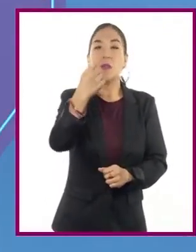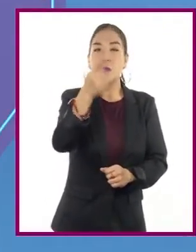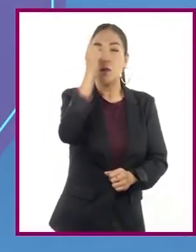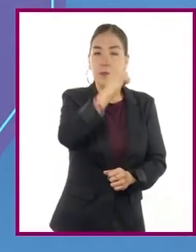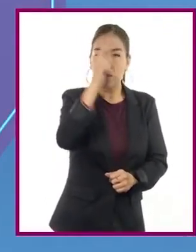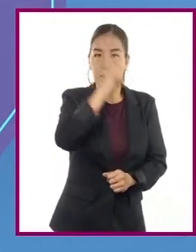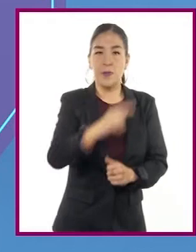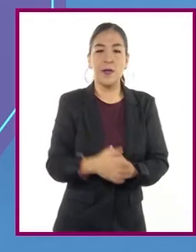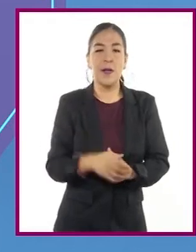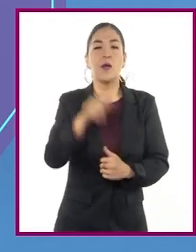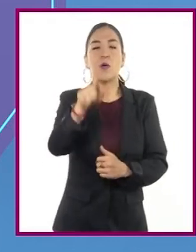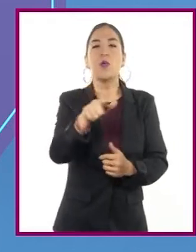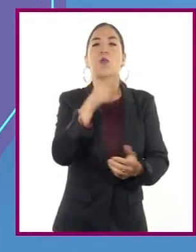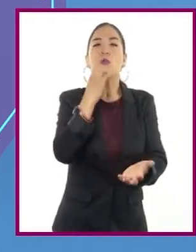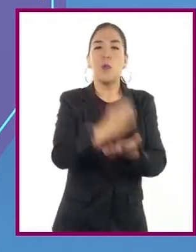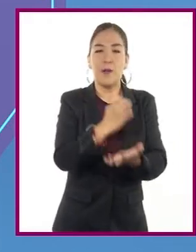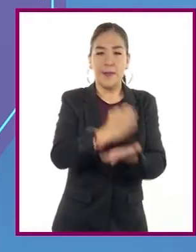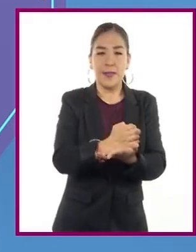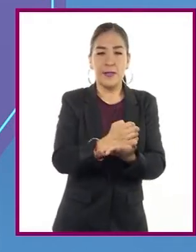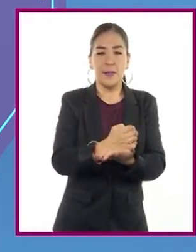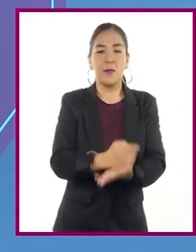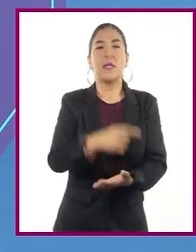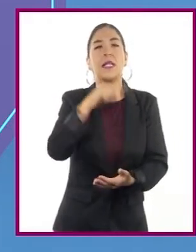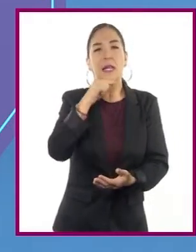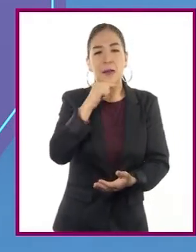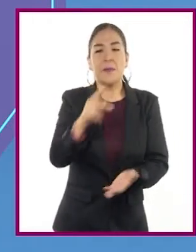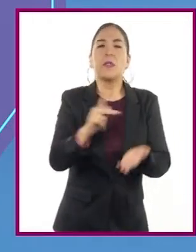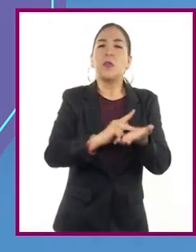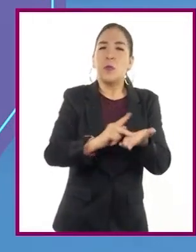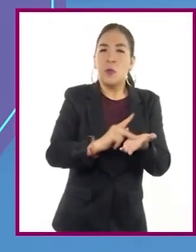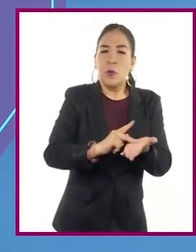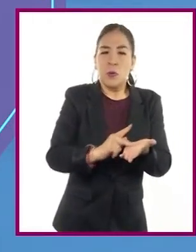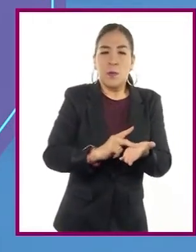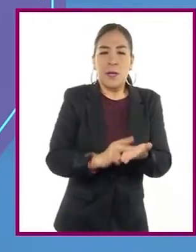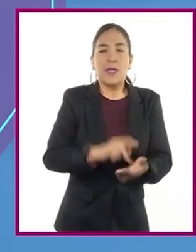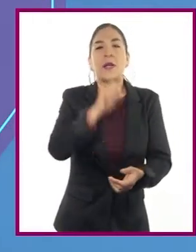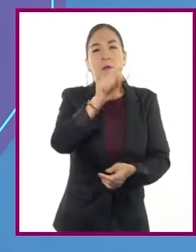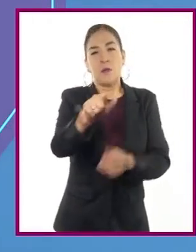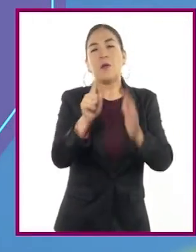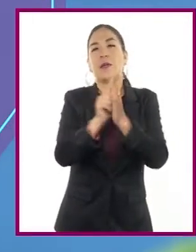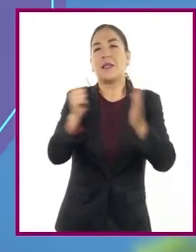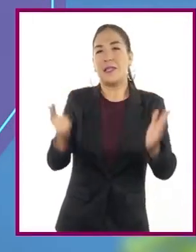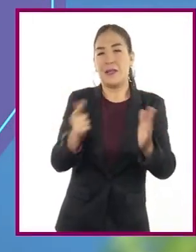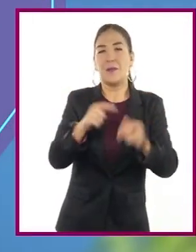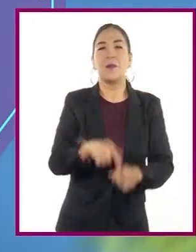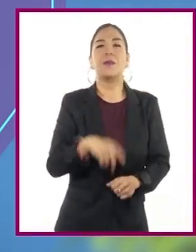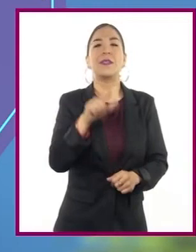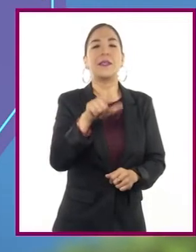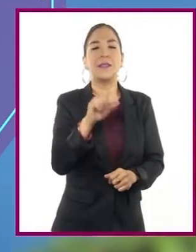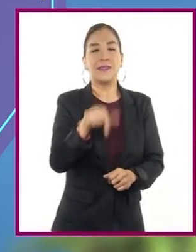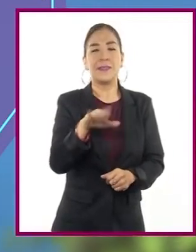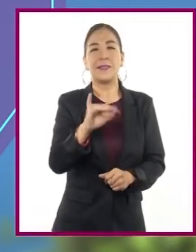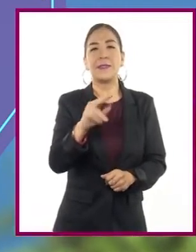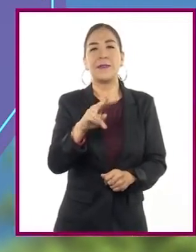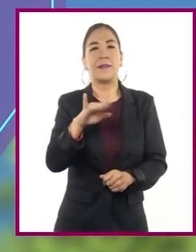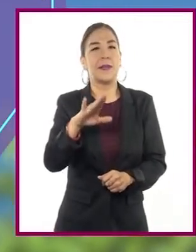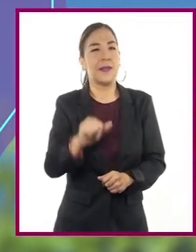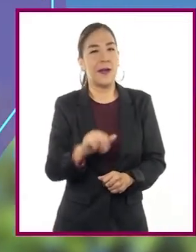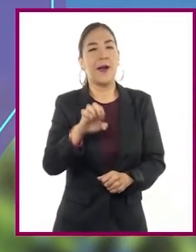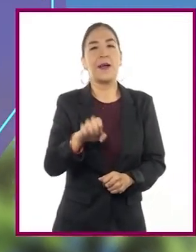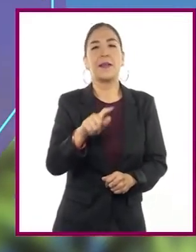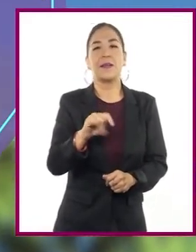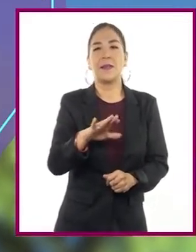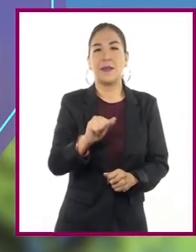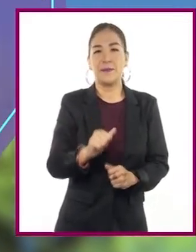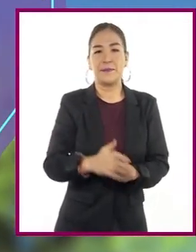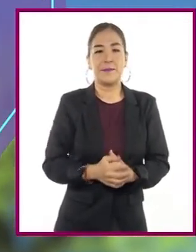sugerimos que tengan a la mano su cuaderno, lápiz o bolígrafo y su libro de texto de la asignatura Formación Cívica y